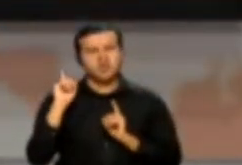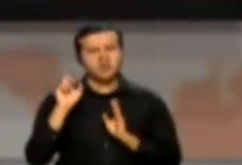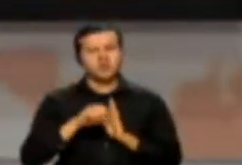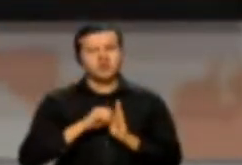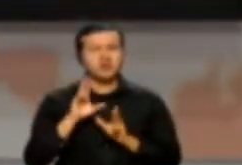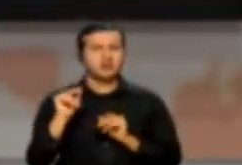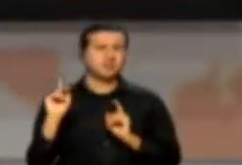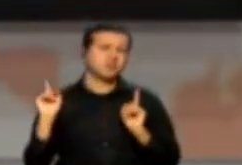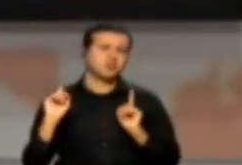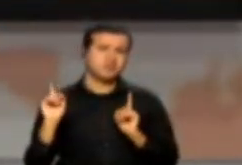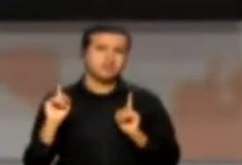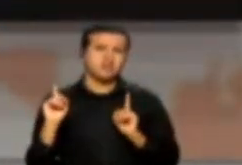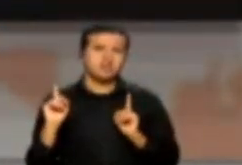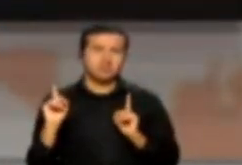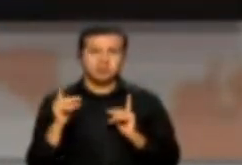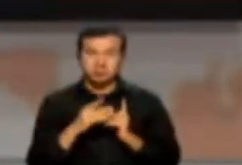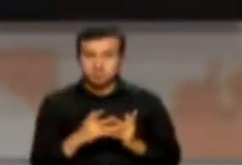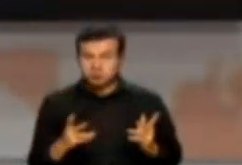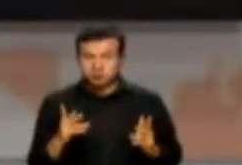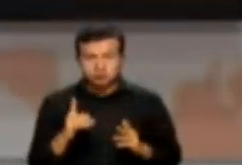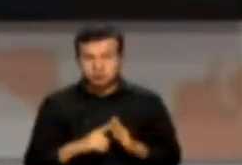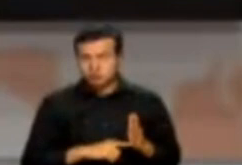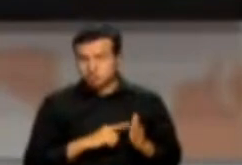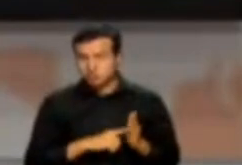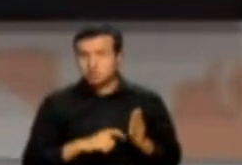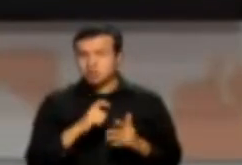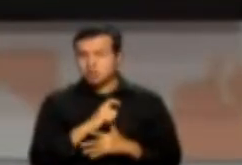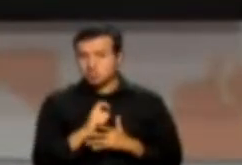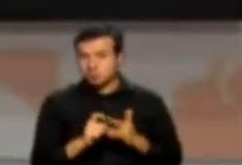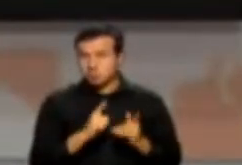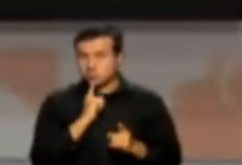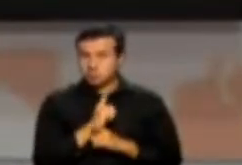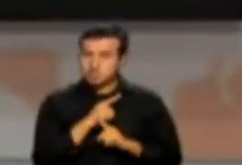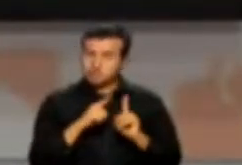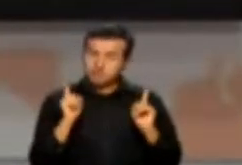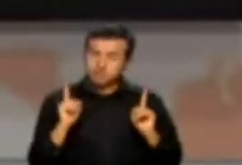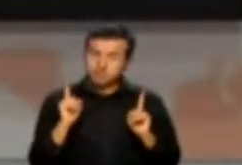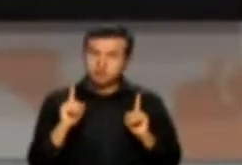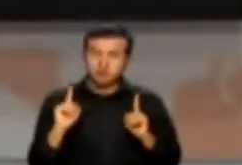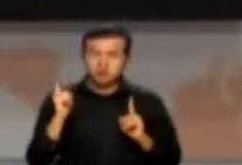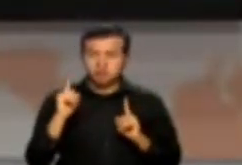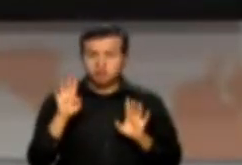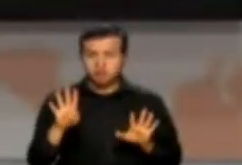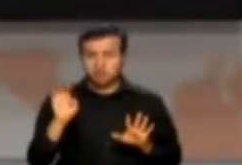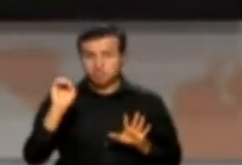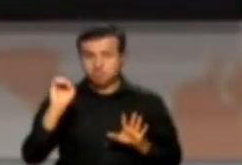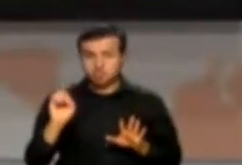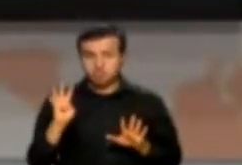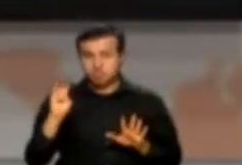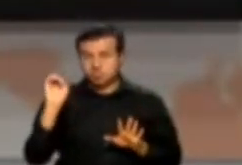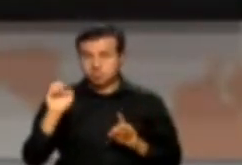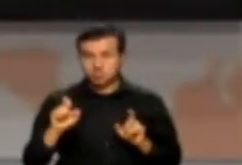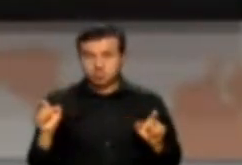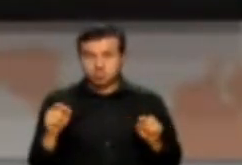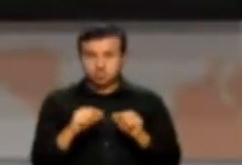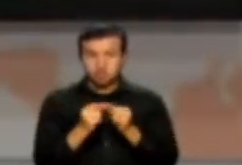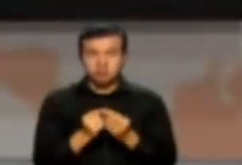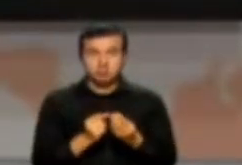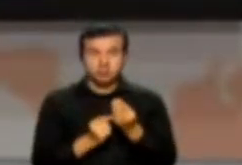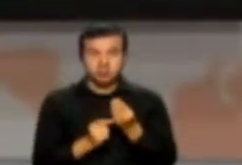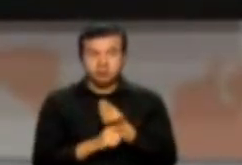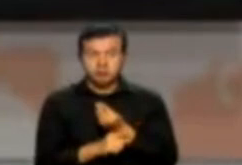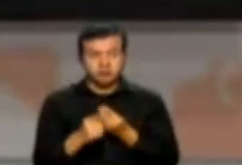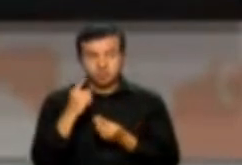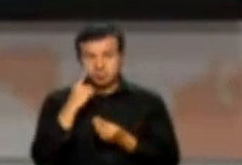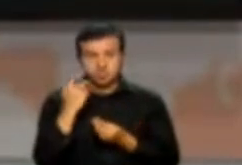donantes nosotros lo podemos también tenemos esa libertad sin embargo solamente existe un 9 por ciento de esas personas que han dicho que no